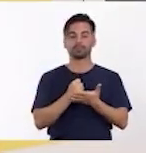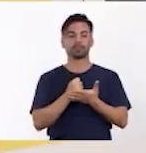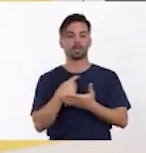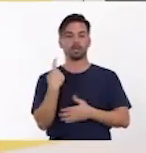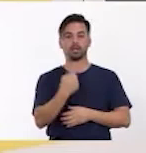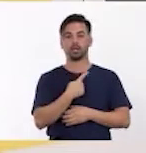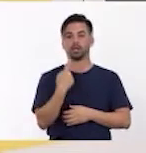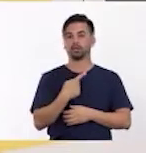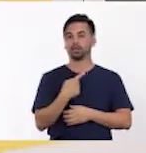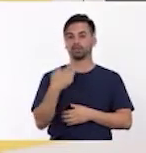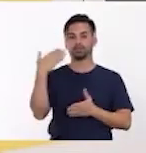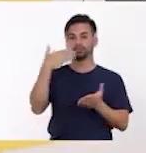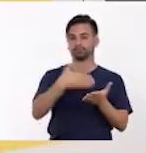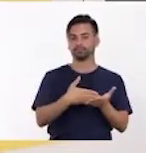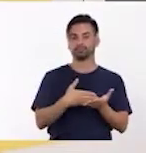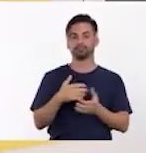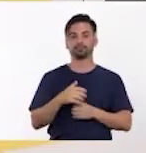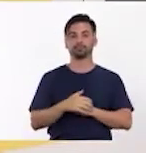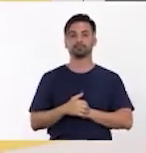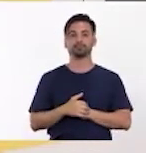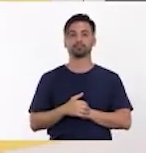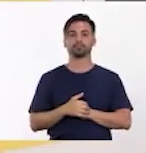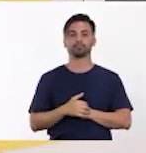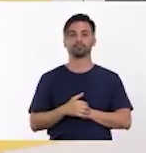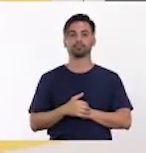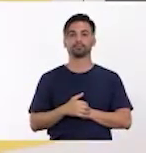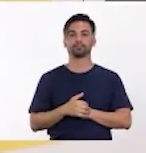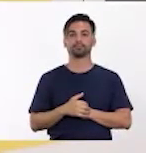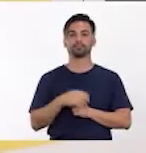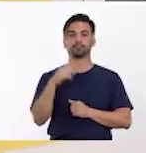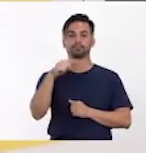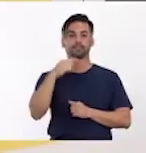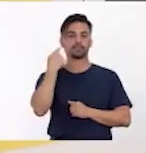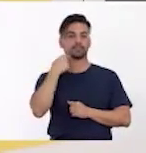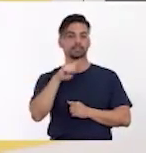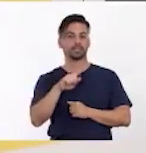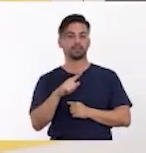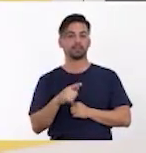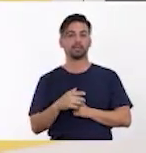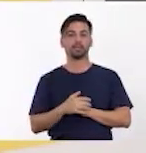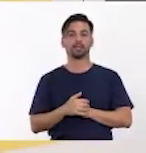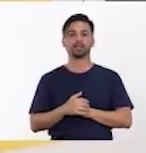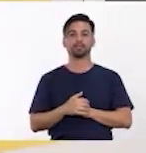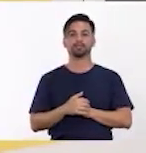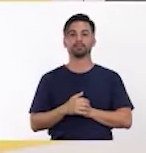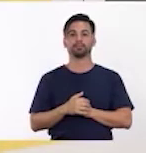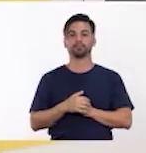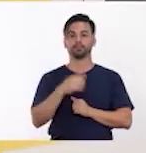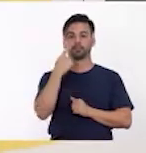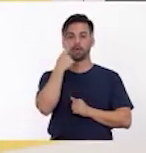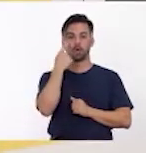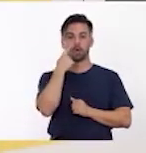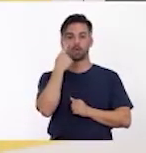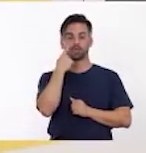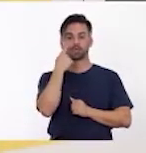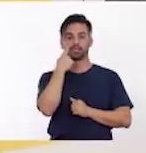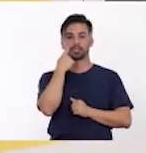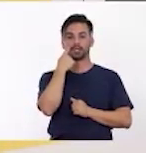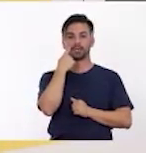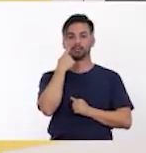multiplica. Pero vamos a estar hablando de cómo en esa línea que aparece al norte del Ecuador,